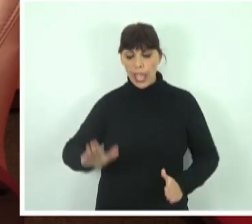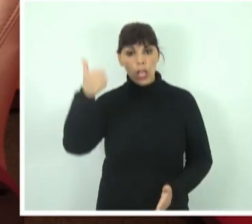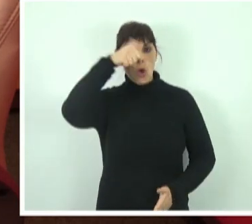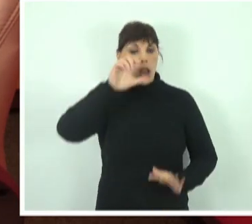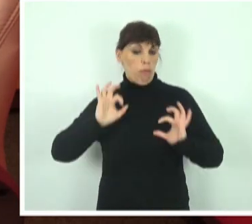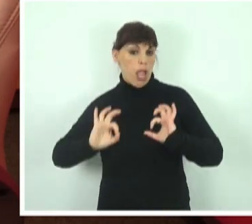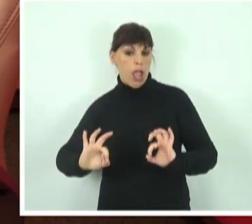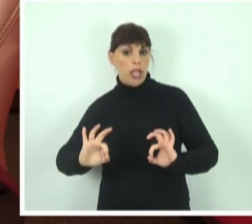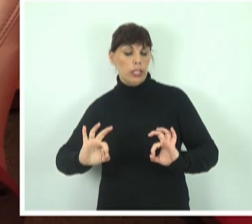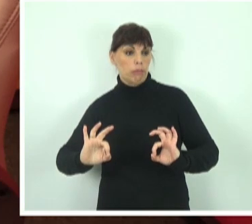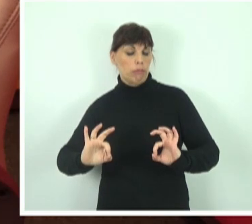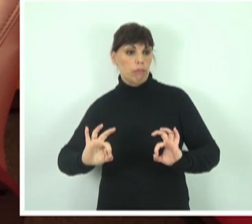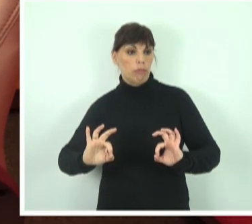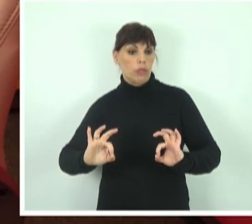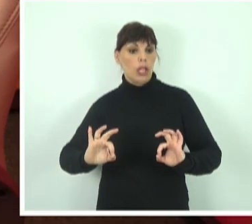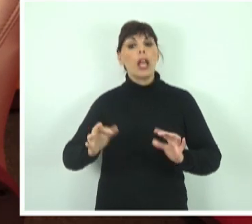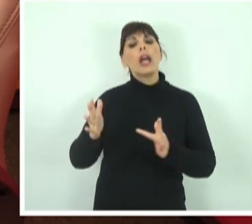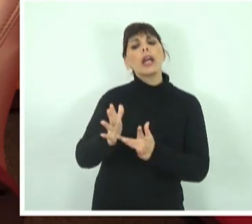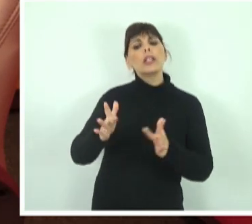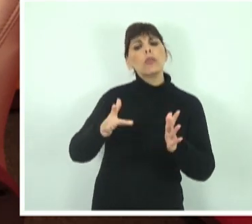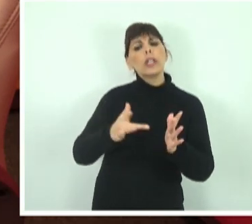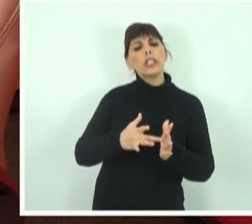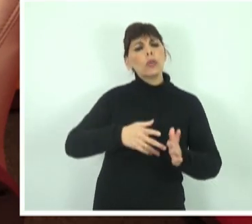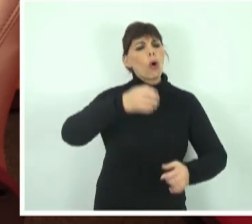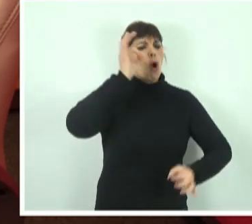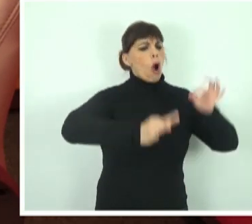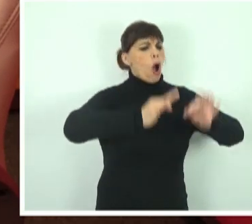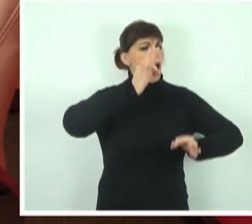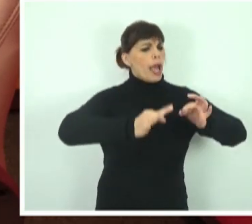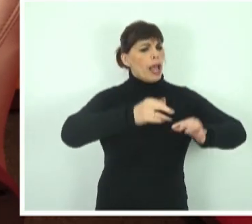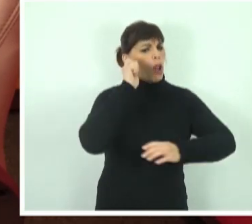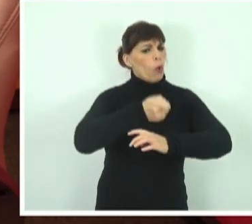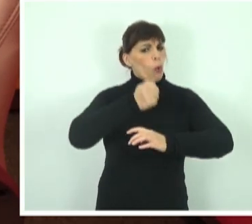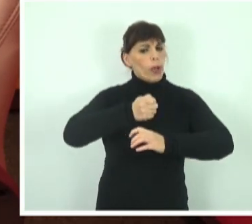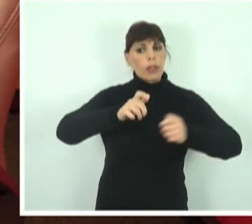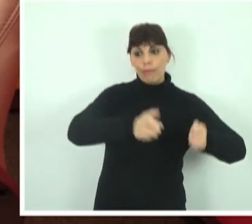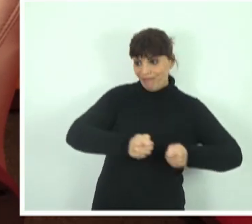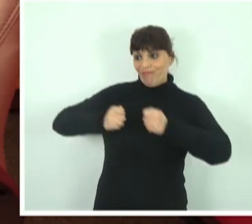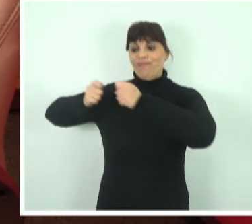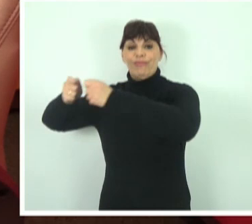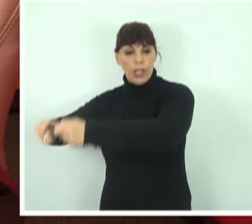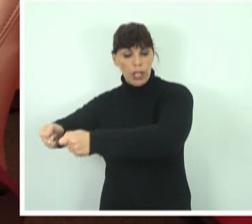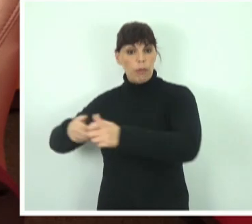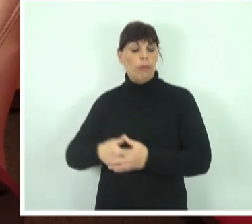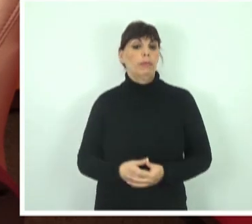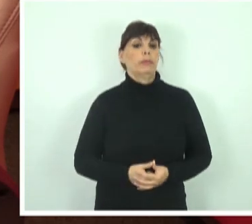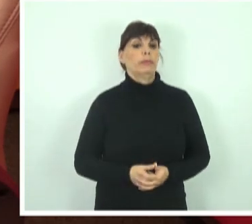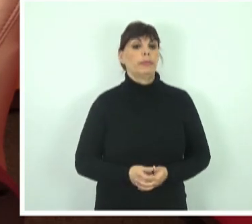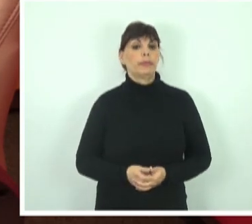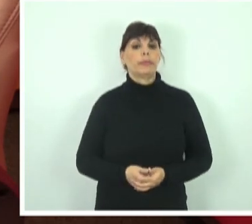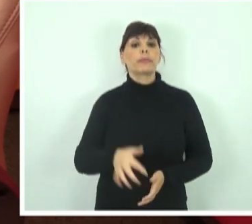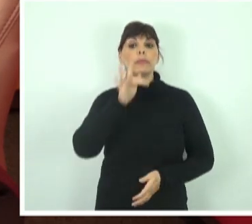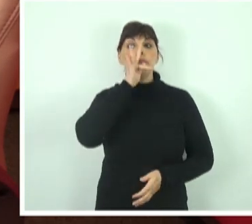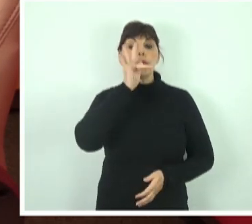Jesucristo recibió el juicio. Es una promesa que Dios, el Padre, a través